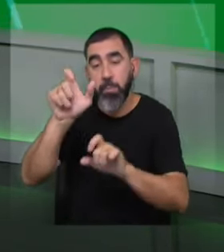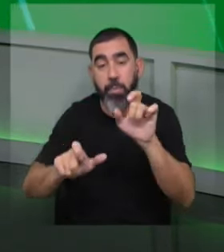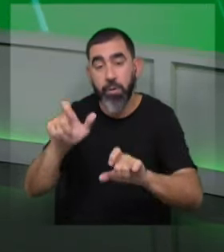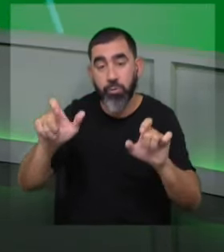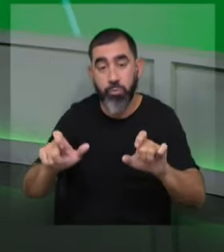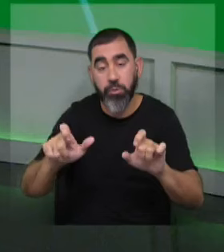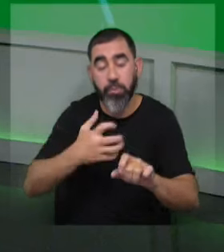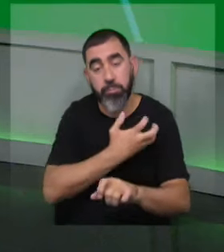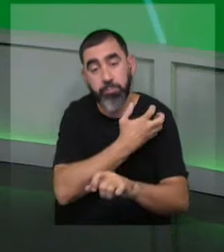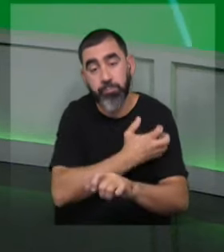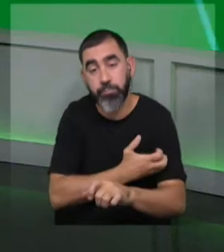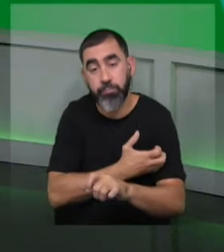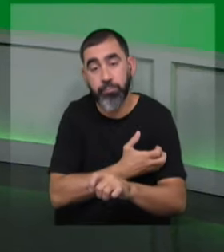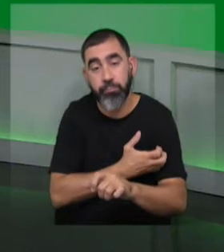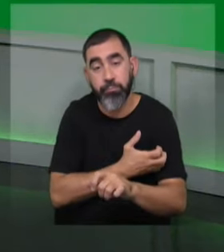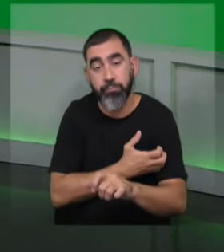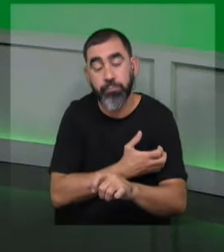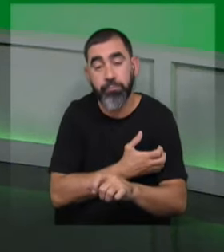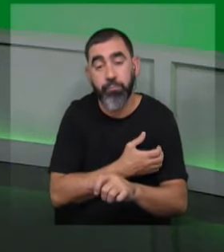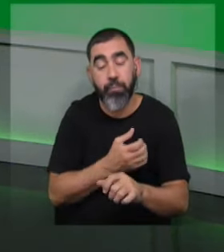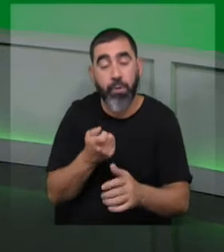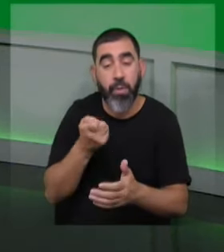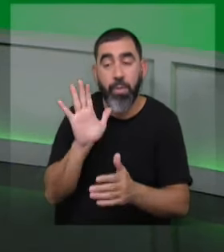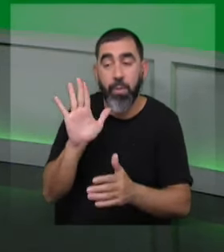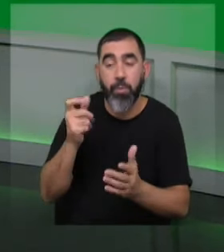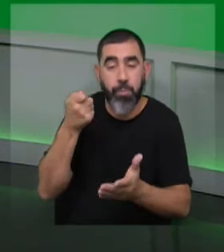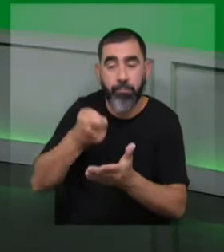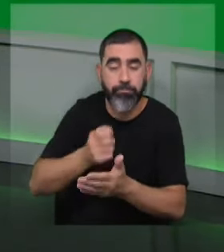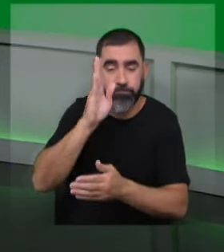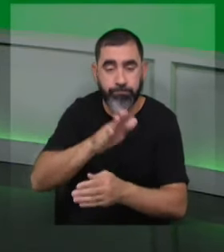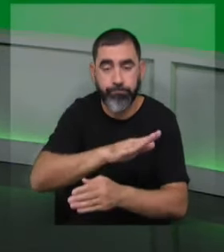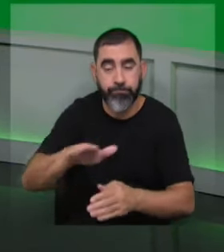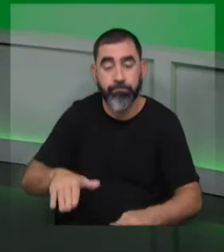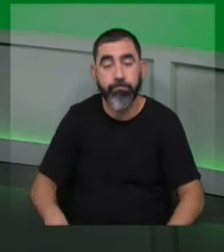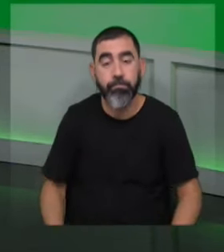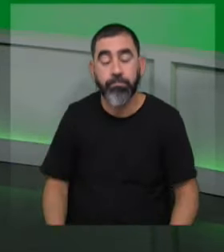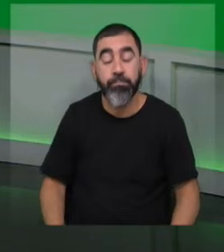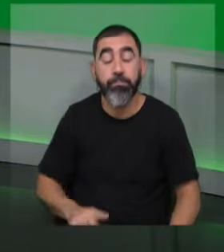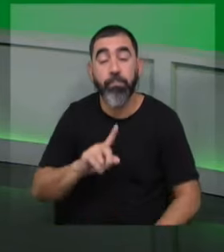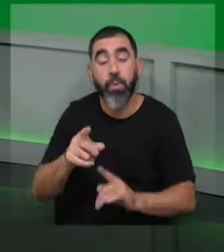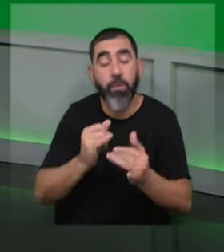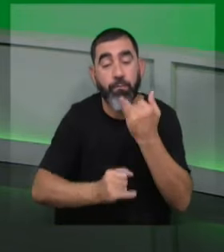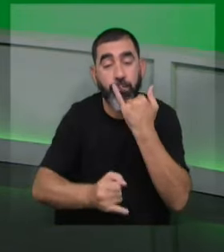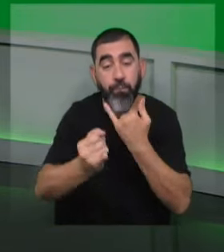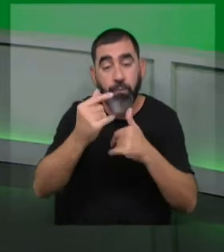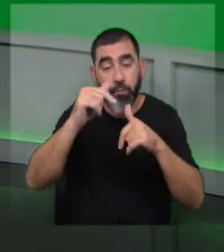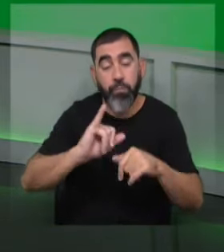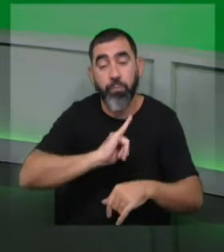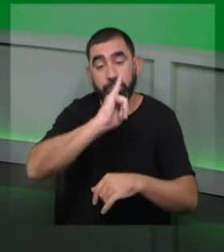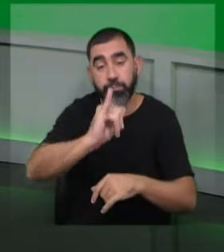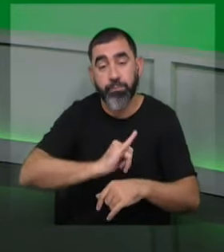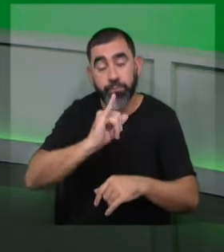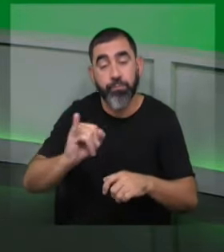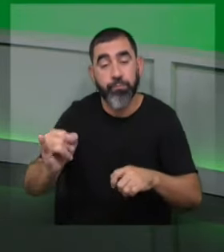los quintiles más bajos están calificadas como deudoras irrecuperables. Son algunos de los datos que han surgido del informe